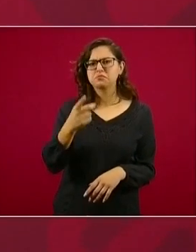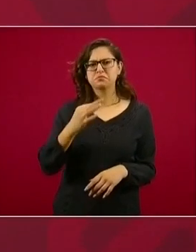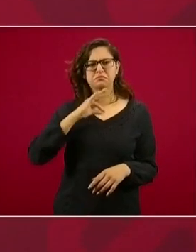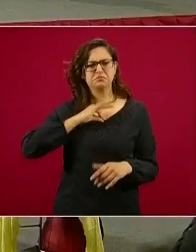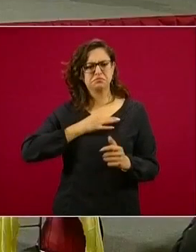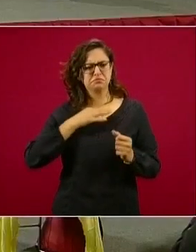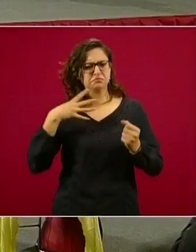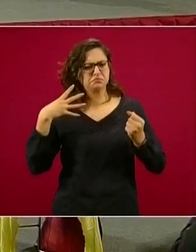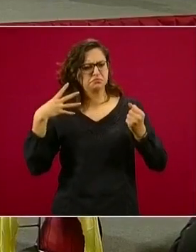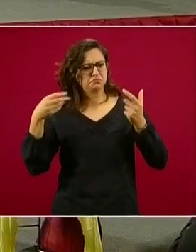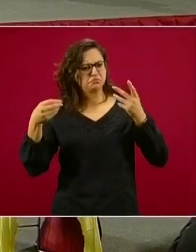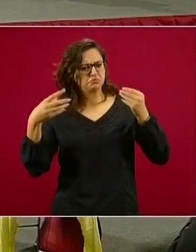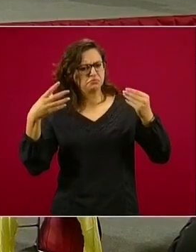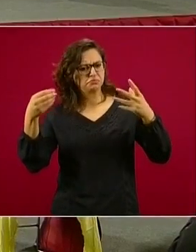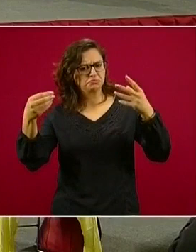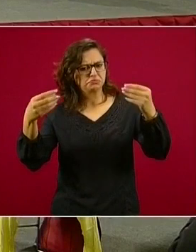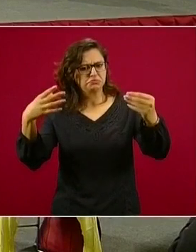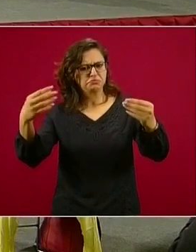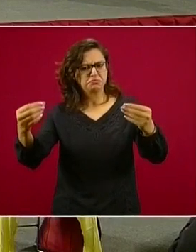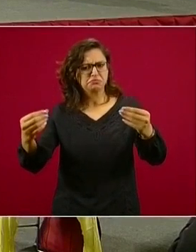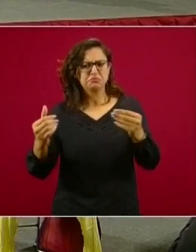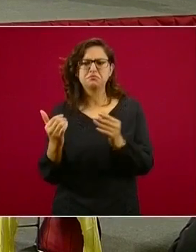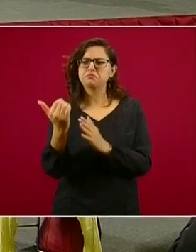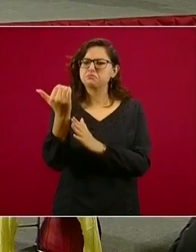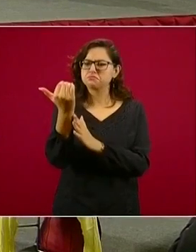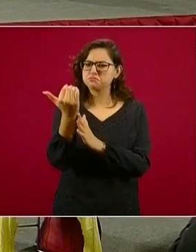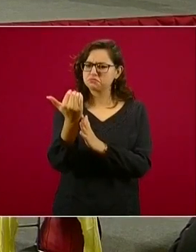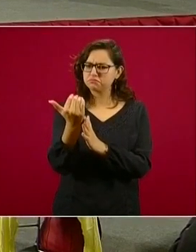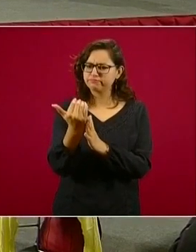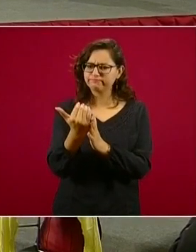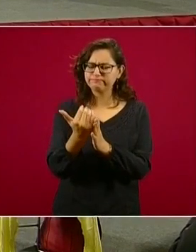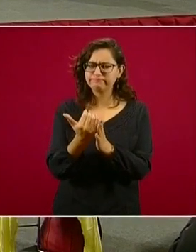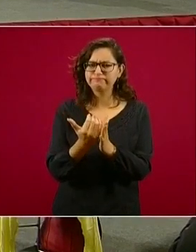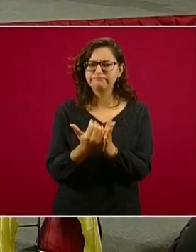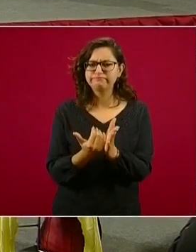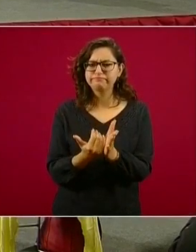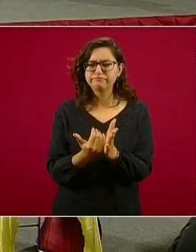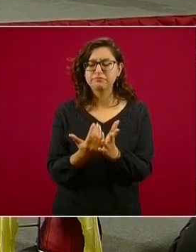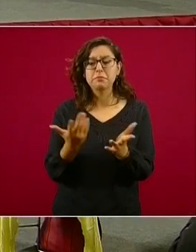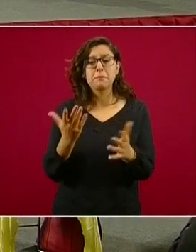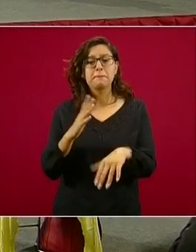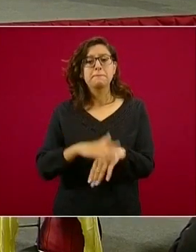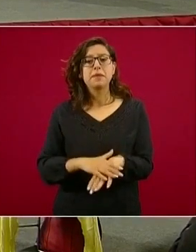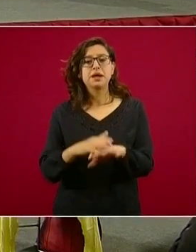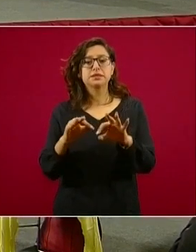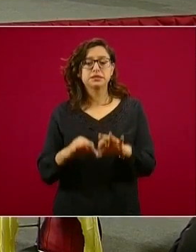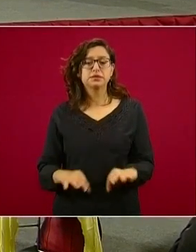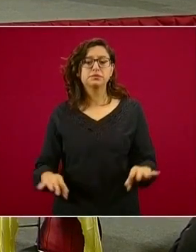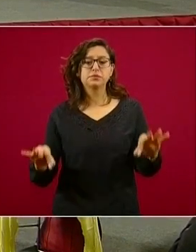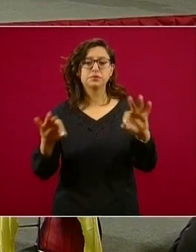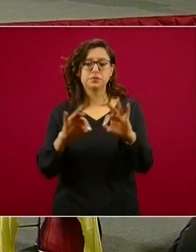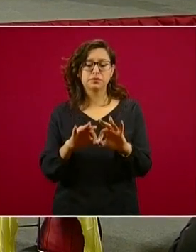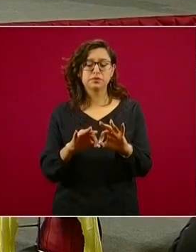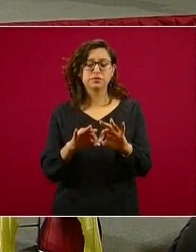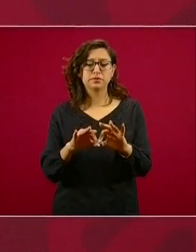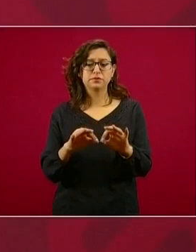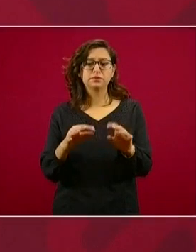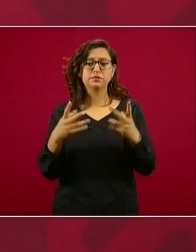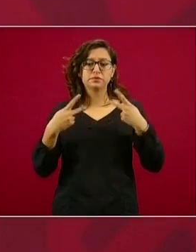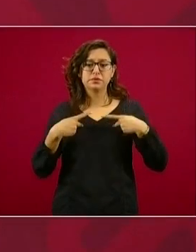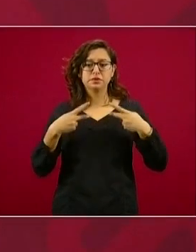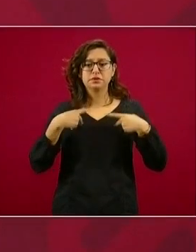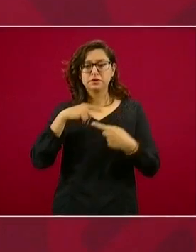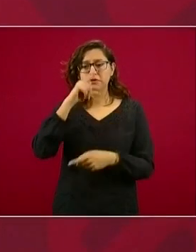bajando el número de contagios y, lo que es más importante, el número